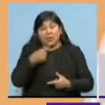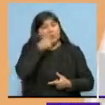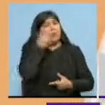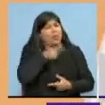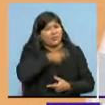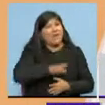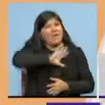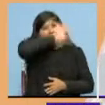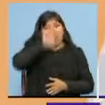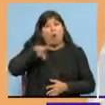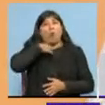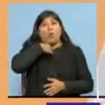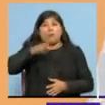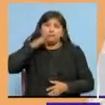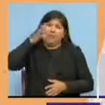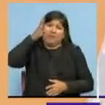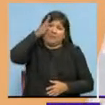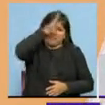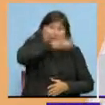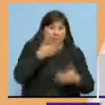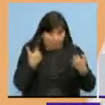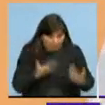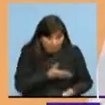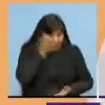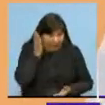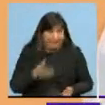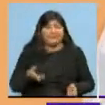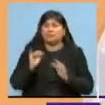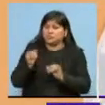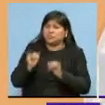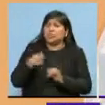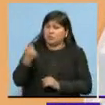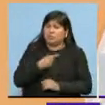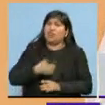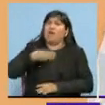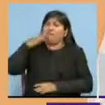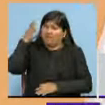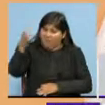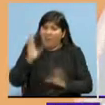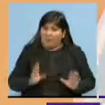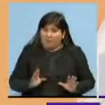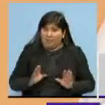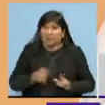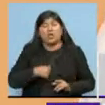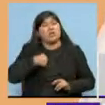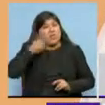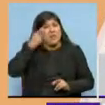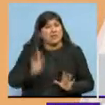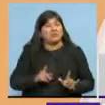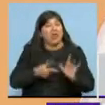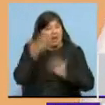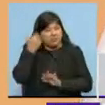frase que detesto que es que dios atiende en las capitales que escucho en todos lados pero atienden las capitales tratamos de ir tratamos de hacer convenios de cooperación